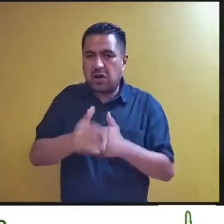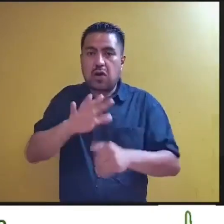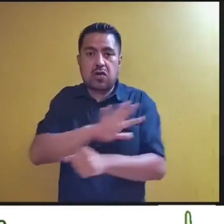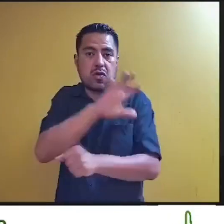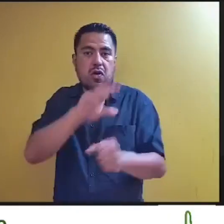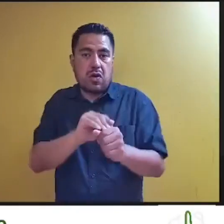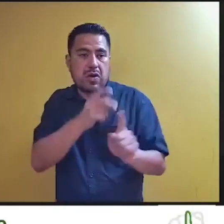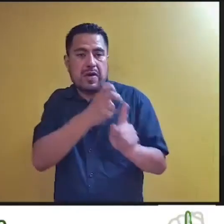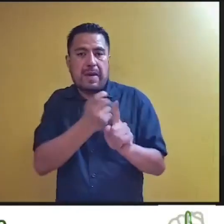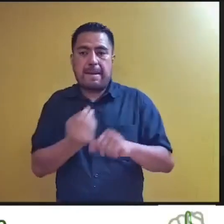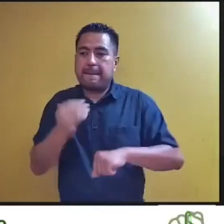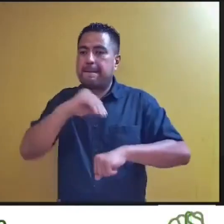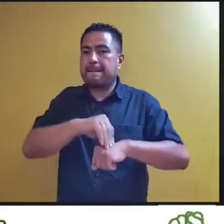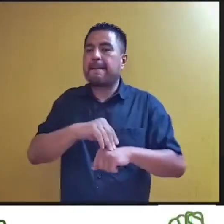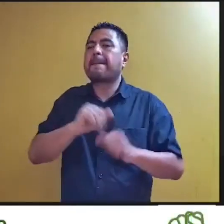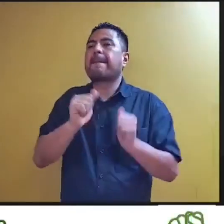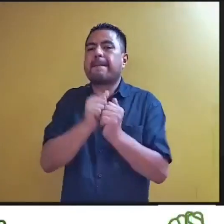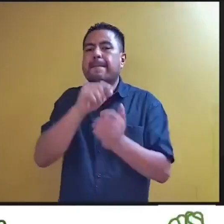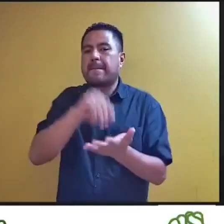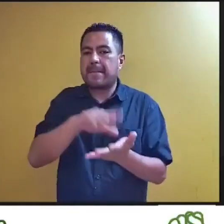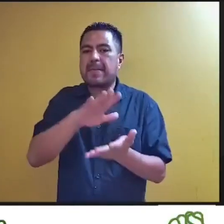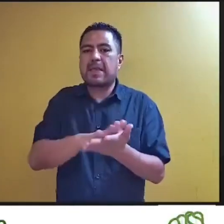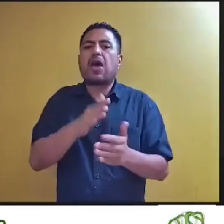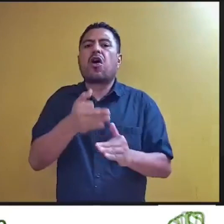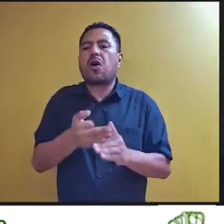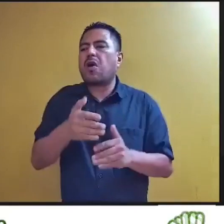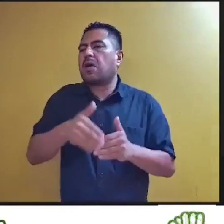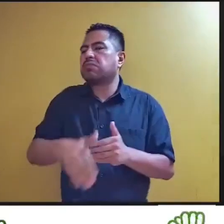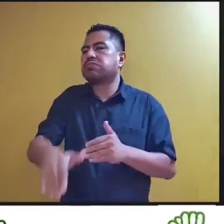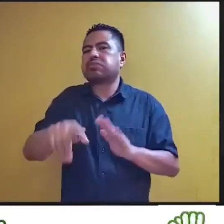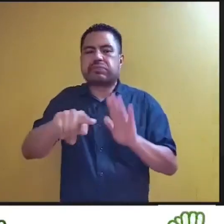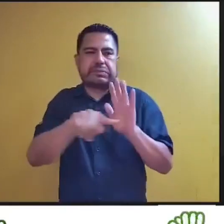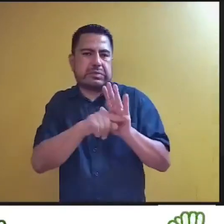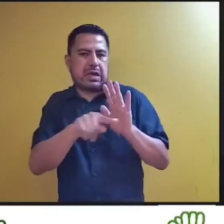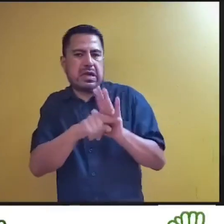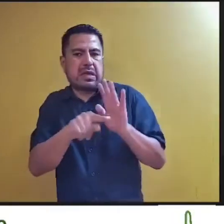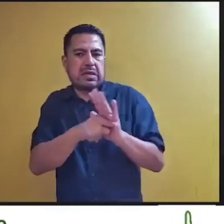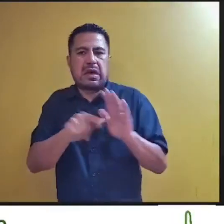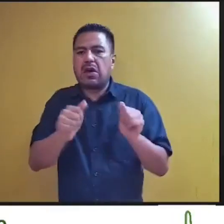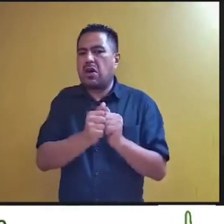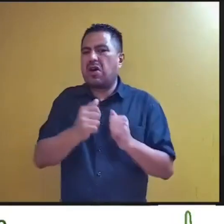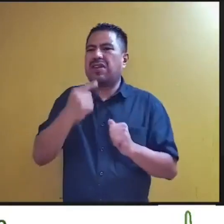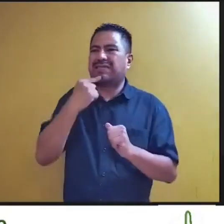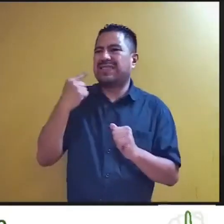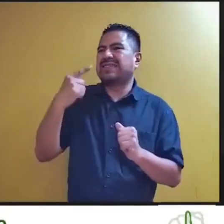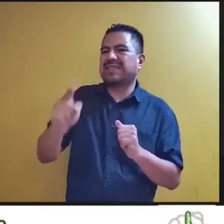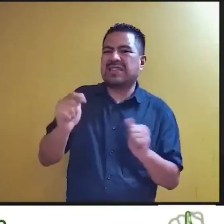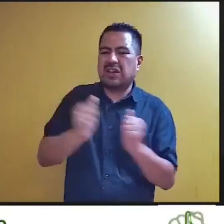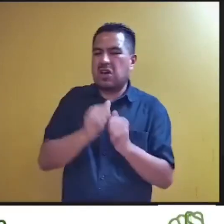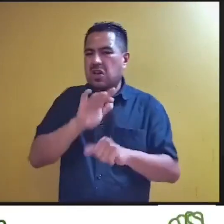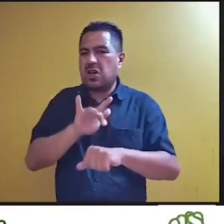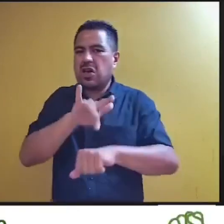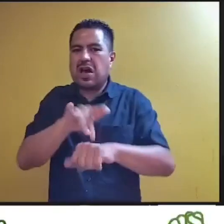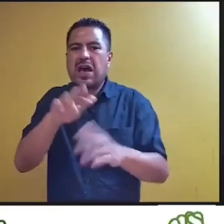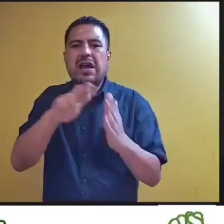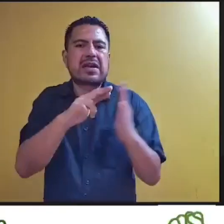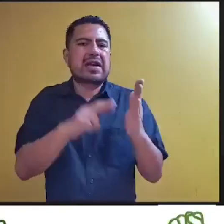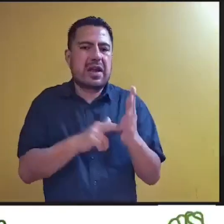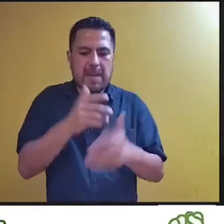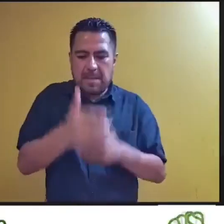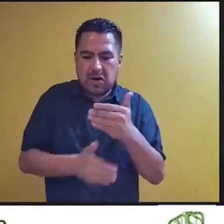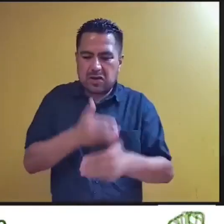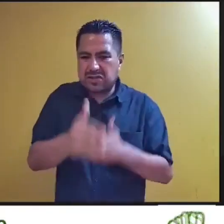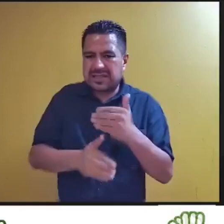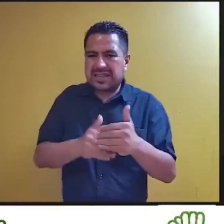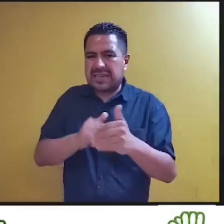que el pronunciamiento del deslinde se estableció en la etapa de la procedencia o negativa de medidas cautelares, trastocando con ello las reglas del procedimiento